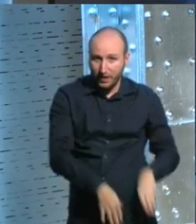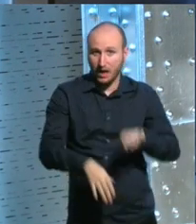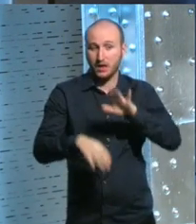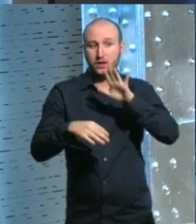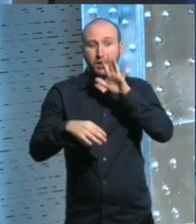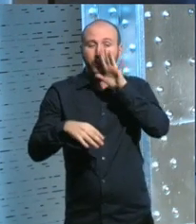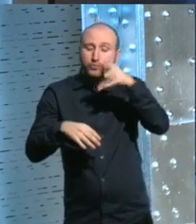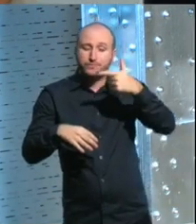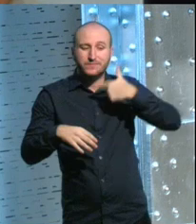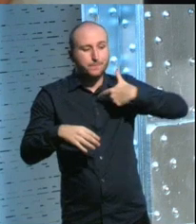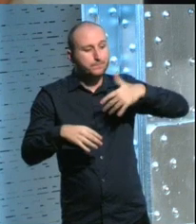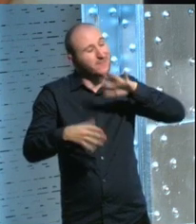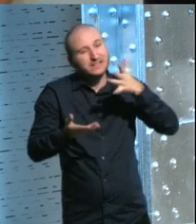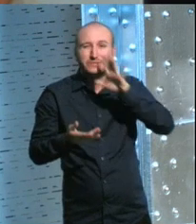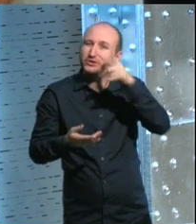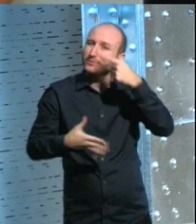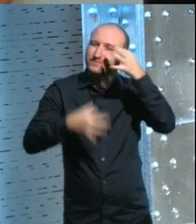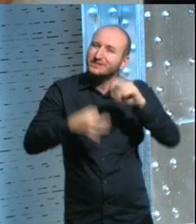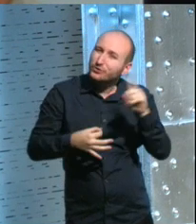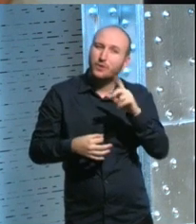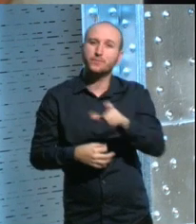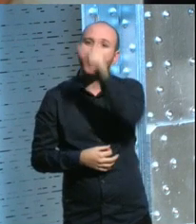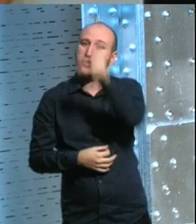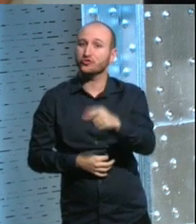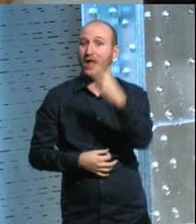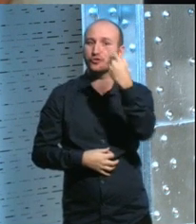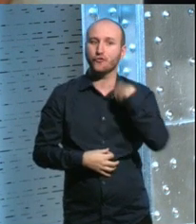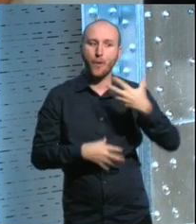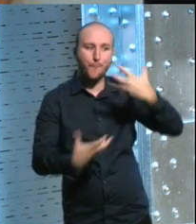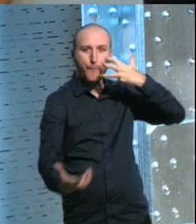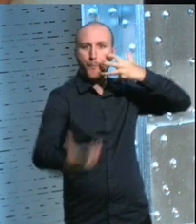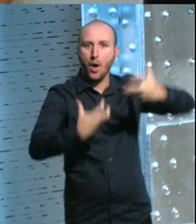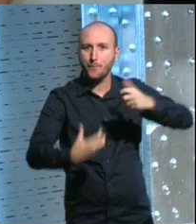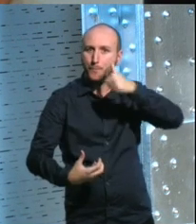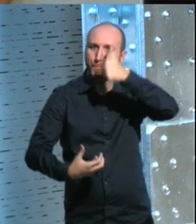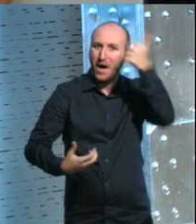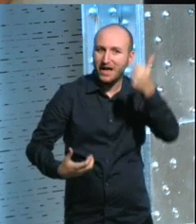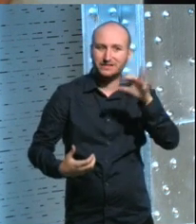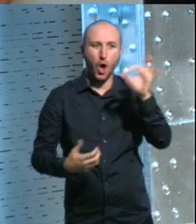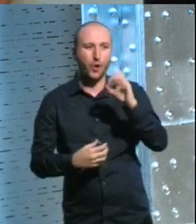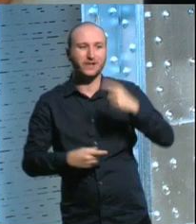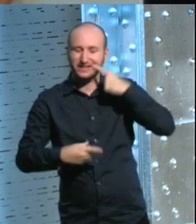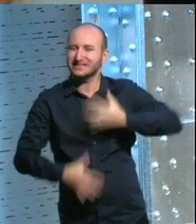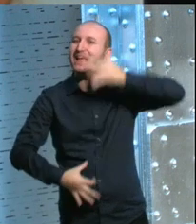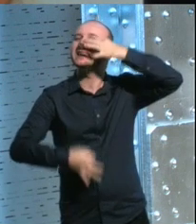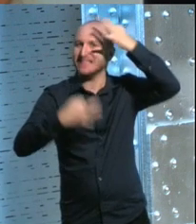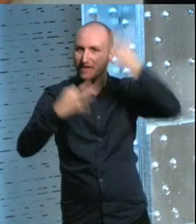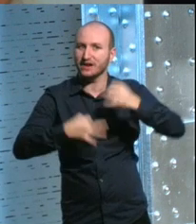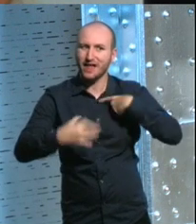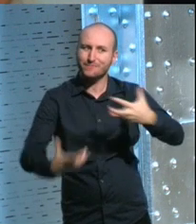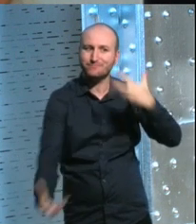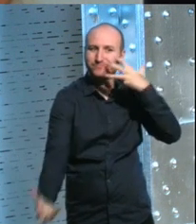no sé por qué, las dos personas que más me impresionaron, o dos de las personas que de verdad me